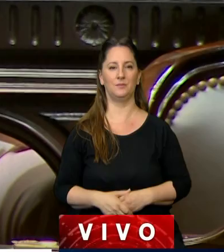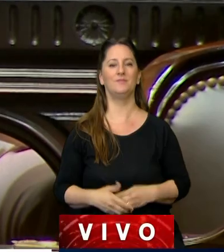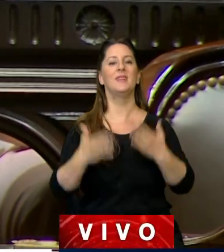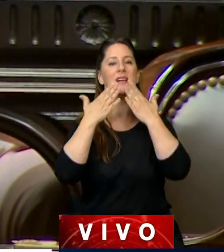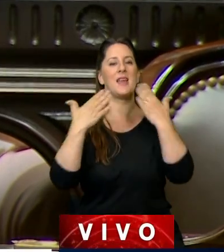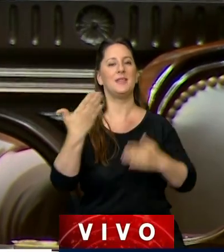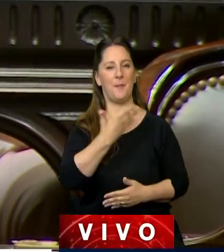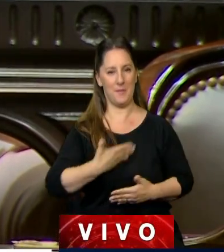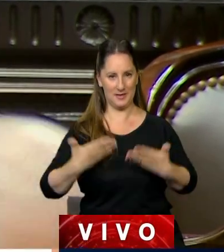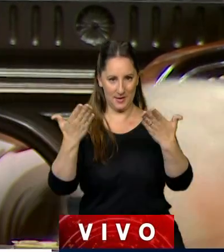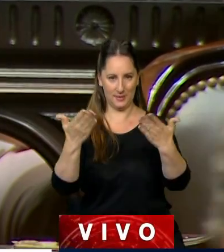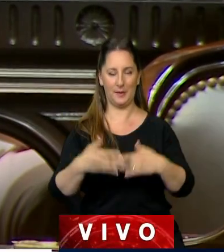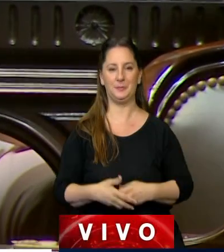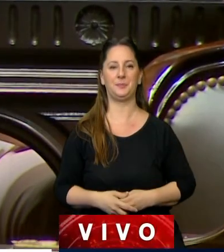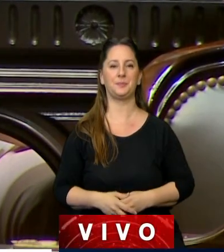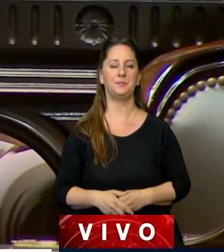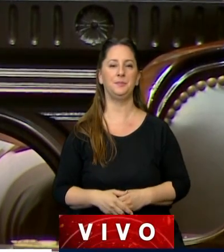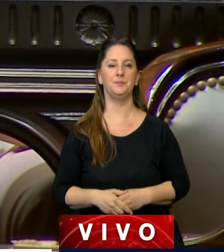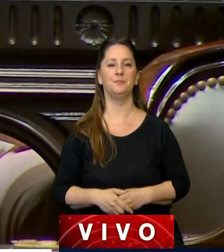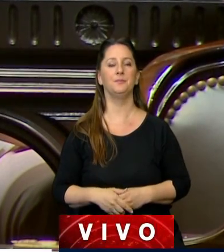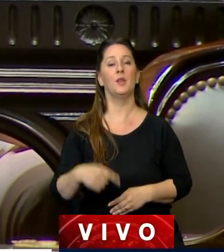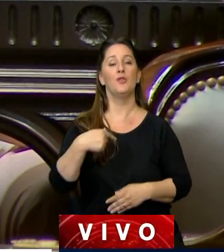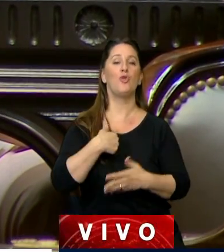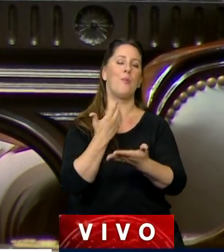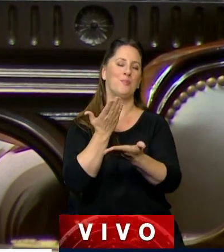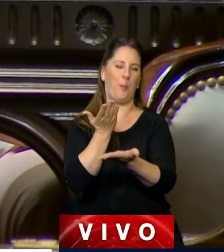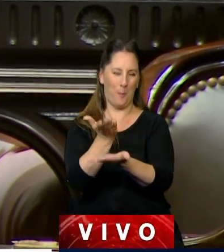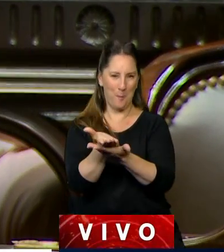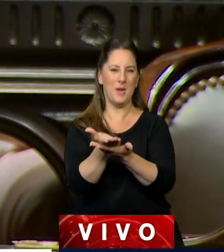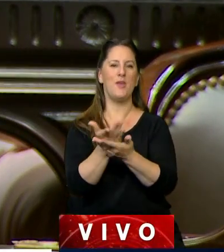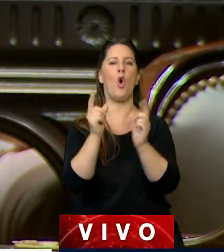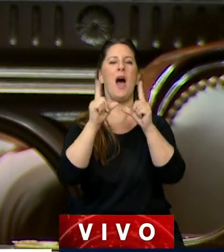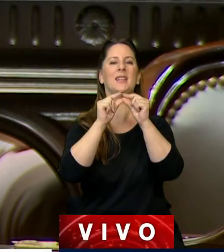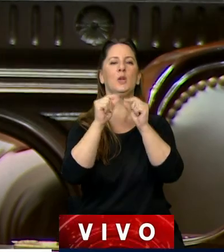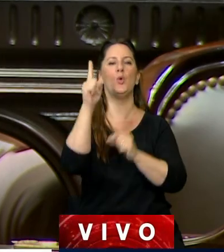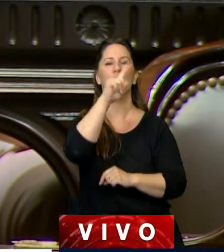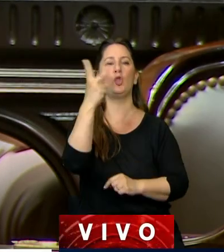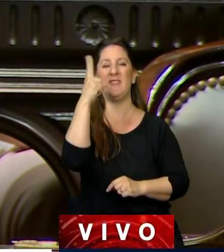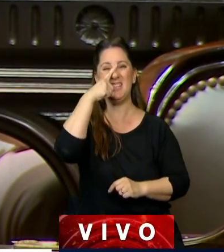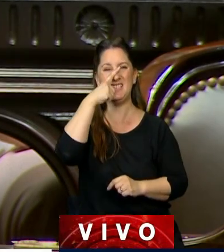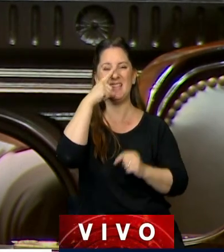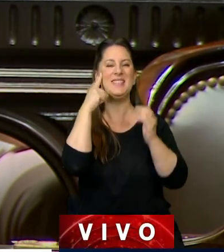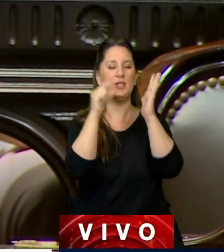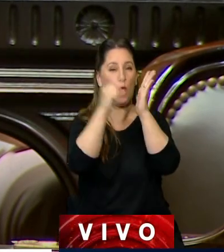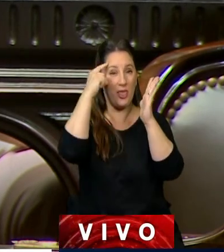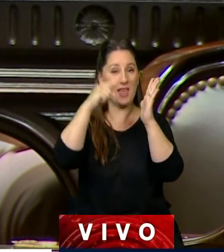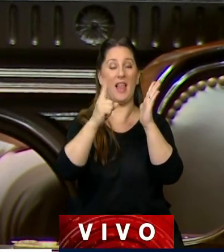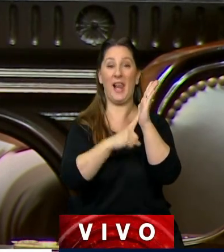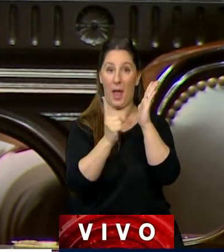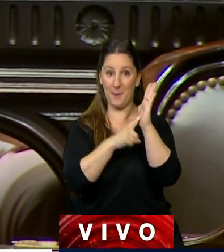Gracias, Presidenta. Bueno, solicito en los términos del artículo 127, inciso 10 del